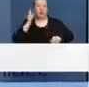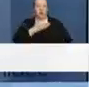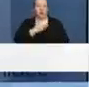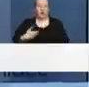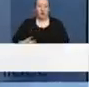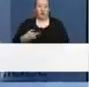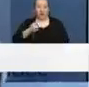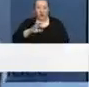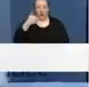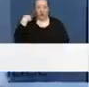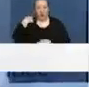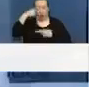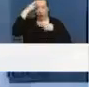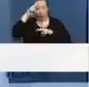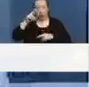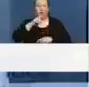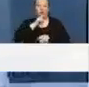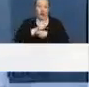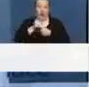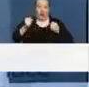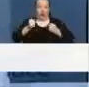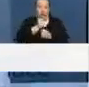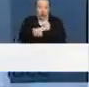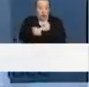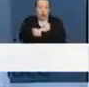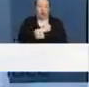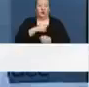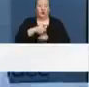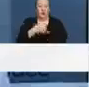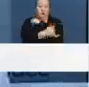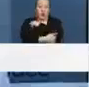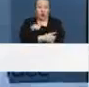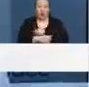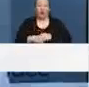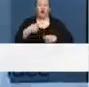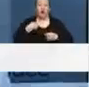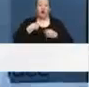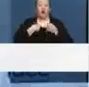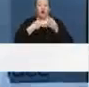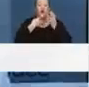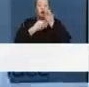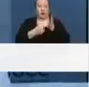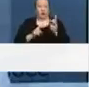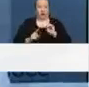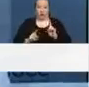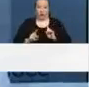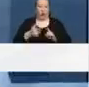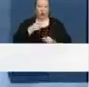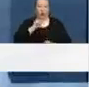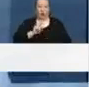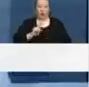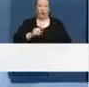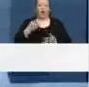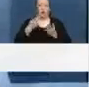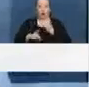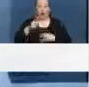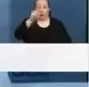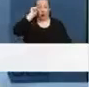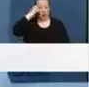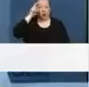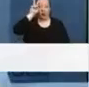ética si quiere a su país en verdad no me gusta ponerme ejemplo que ustedes se acuerdan cuando ganamos el 27